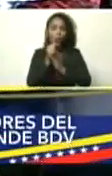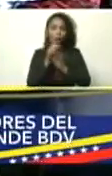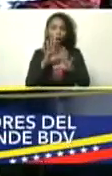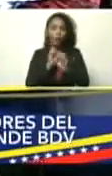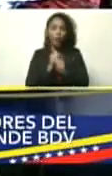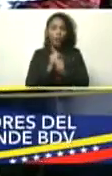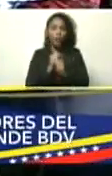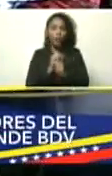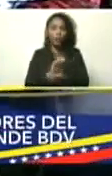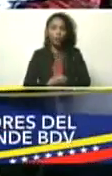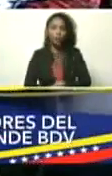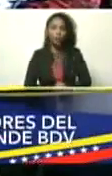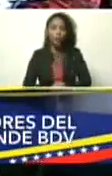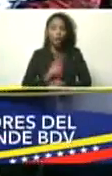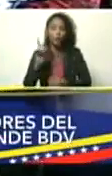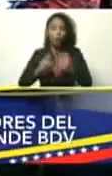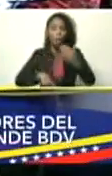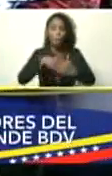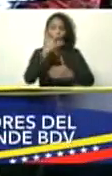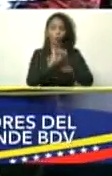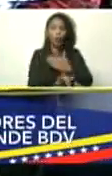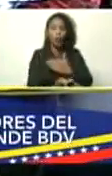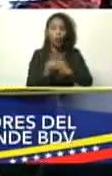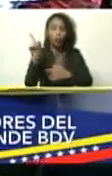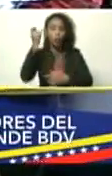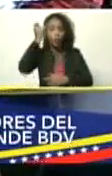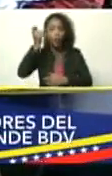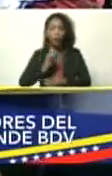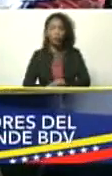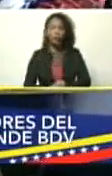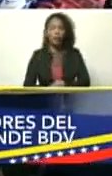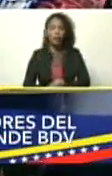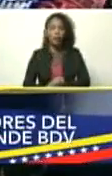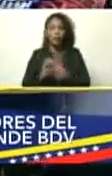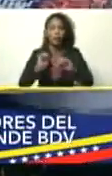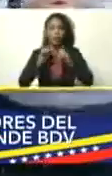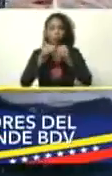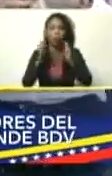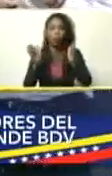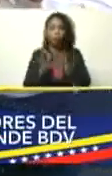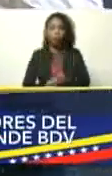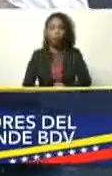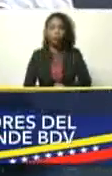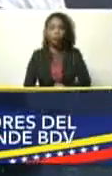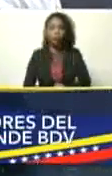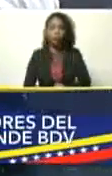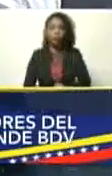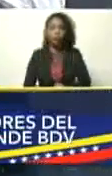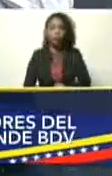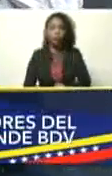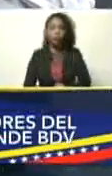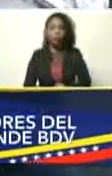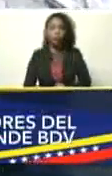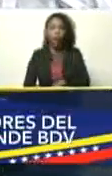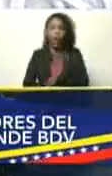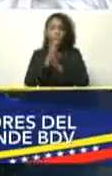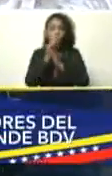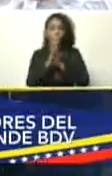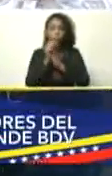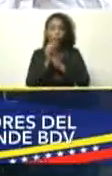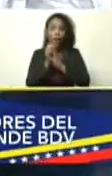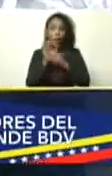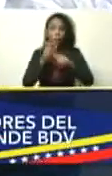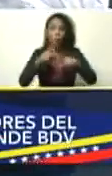confiando en su proyecto, confiando en su idea y resurgiendo esta economía emergente